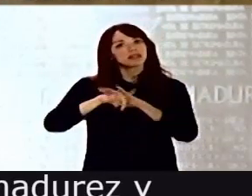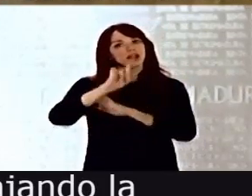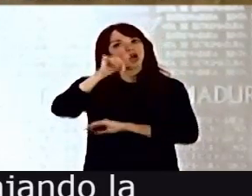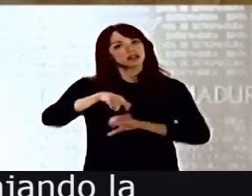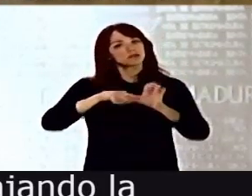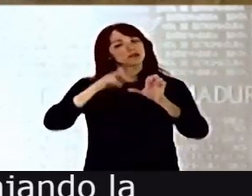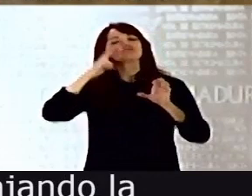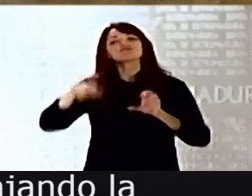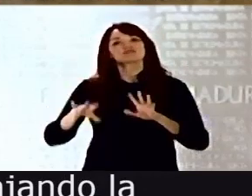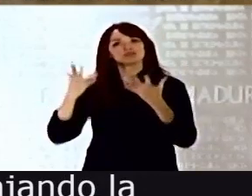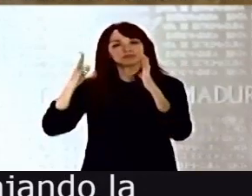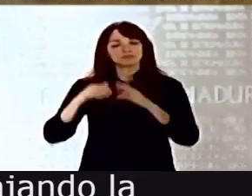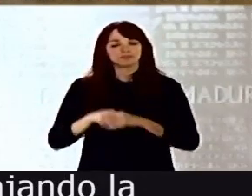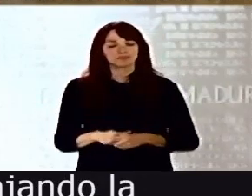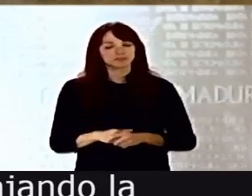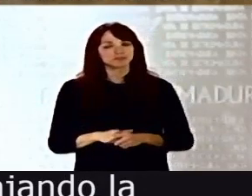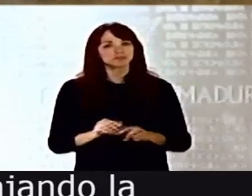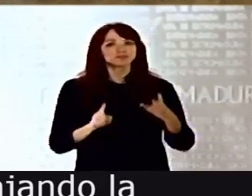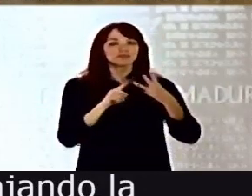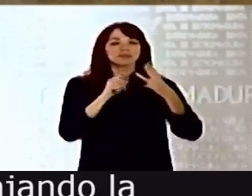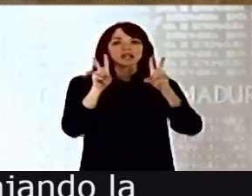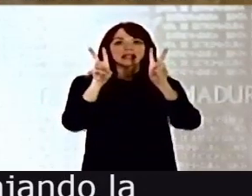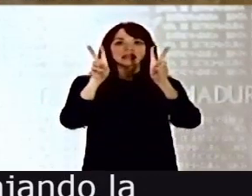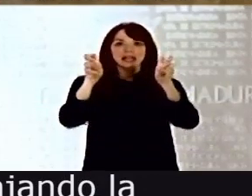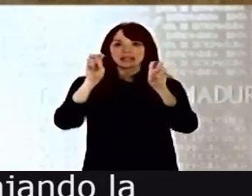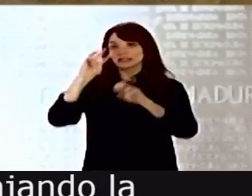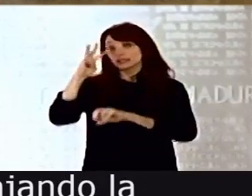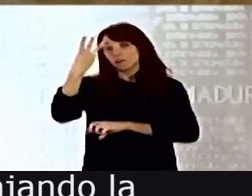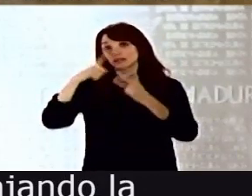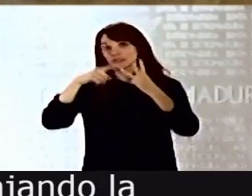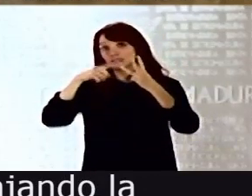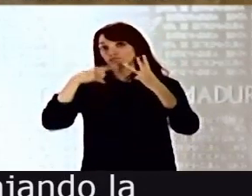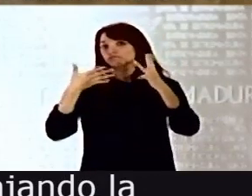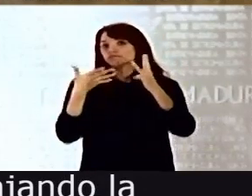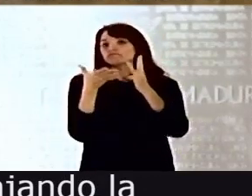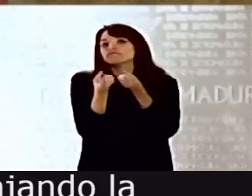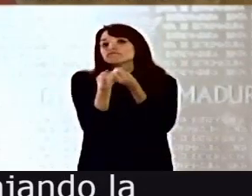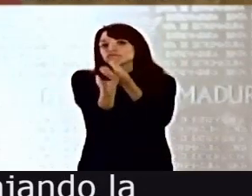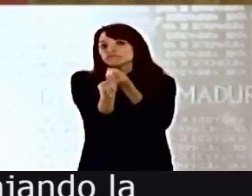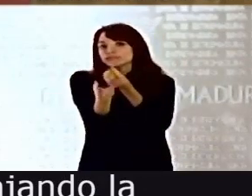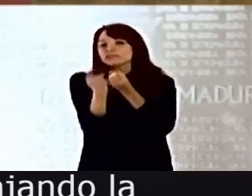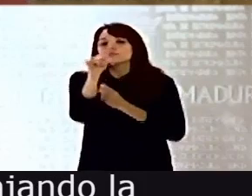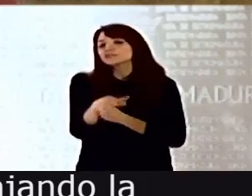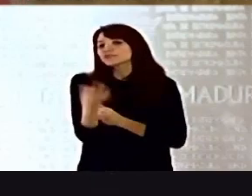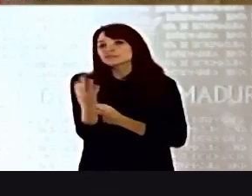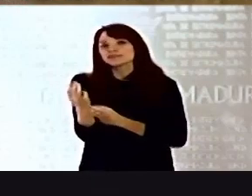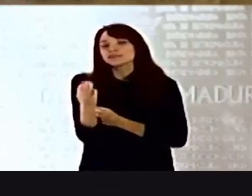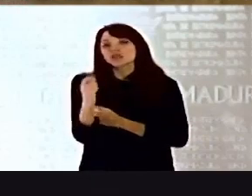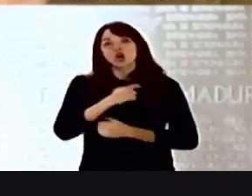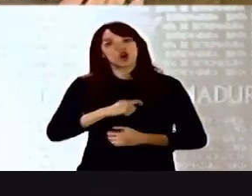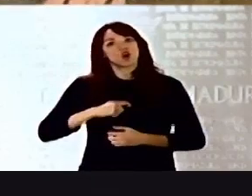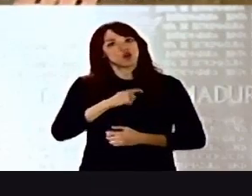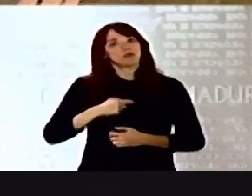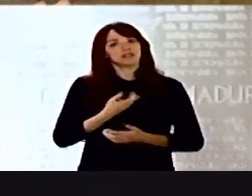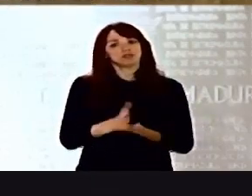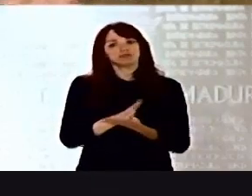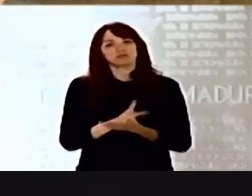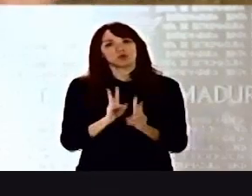nuestro reconocimiento. El tercer asunto que quiero comunicarles es la aprobación hoy de una nueva comisión